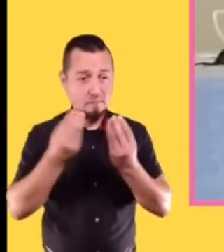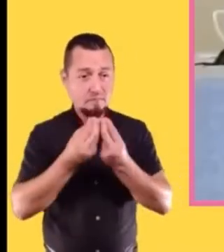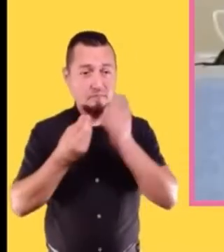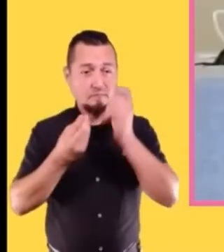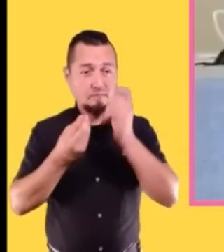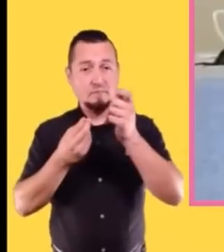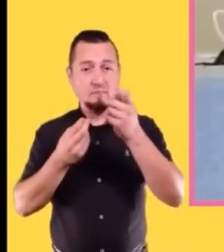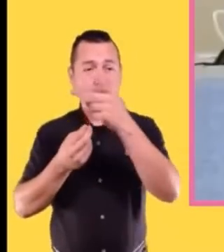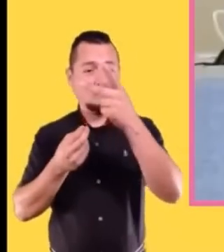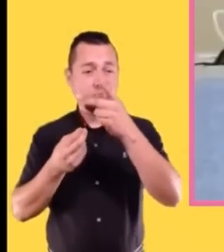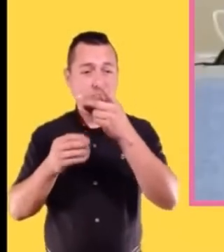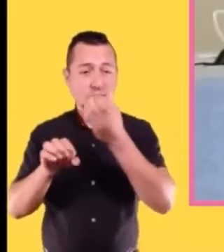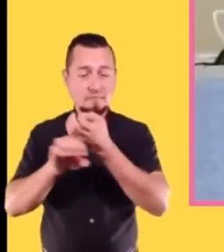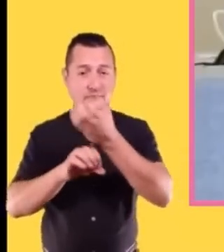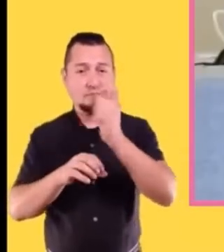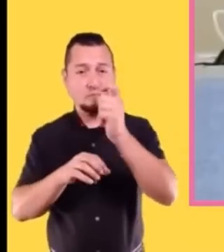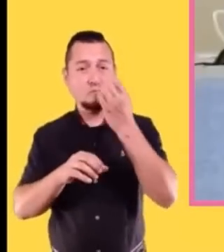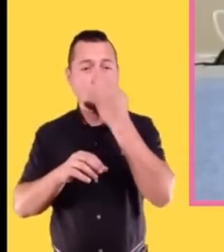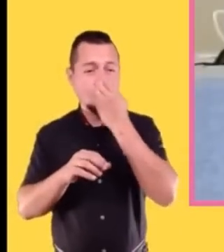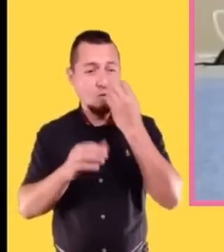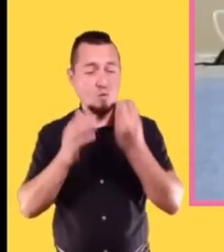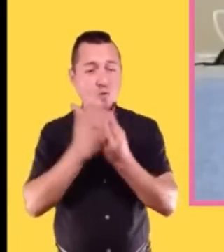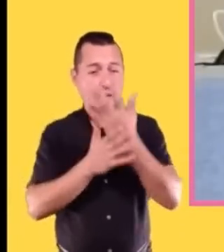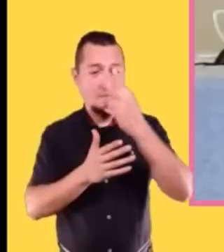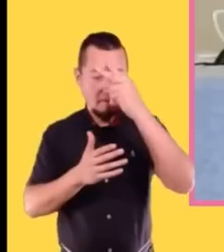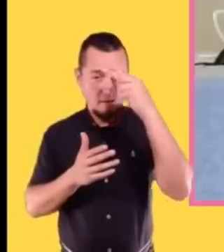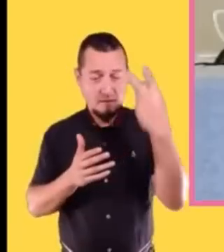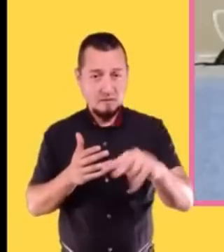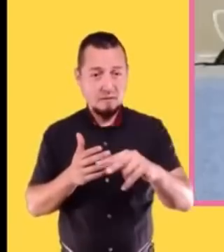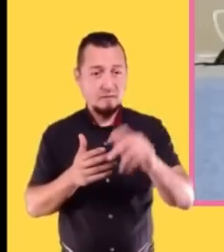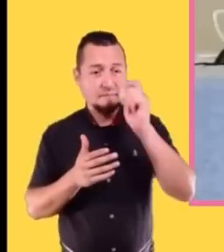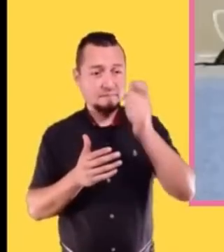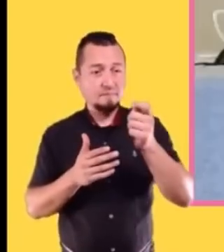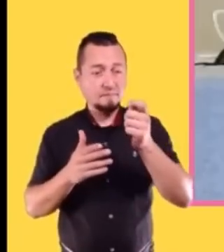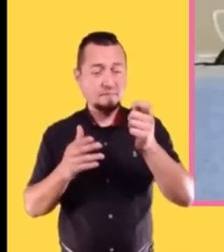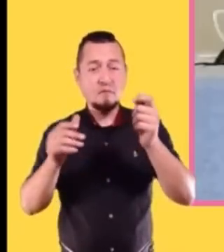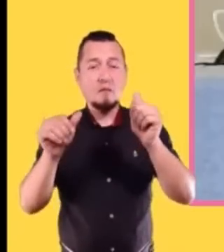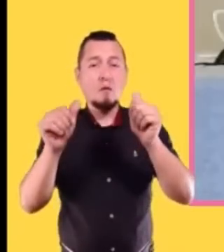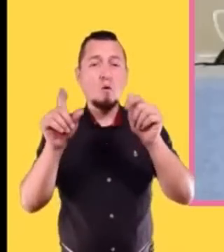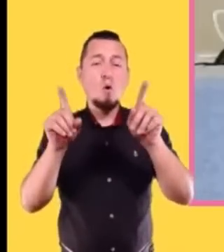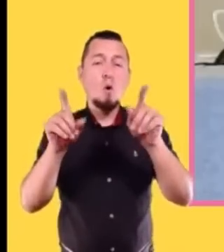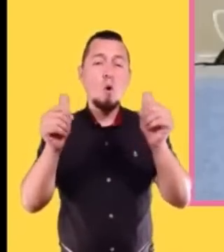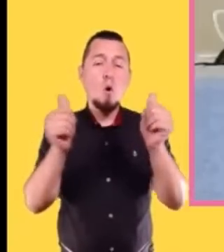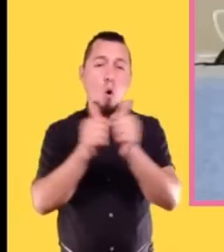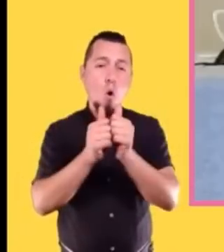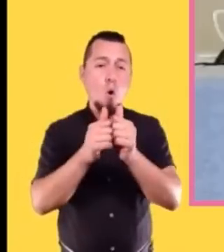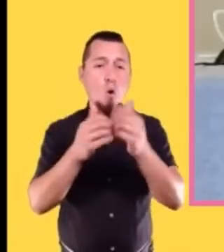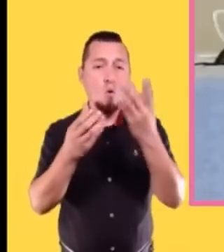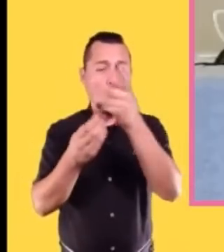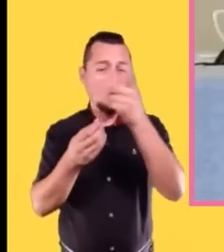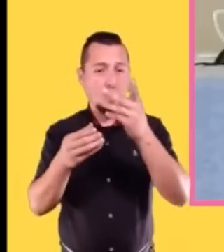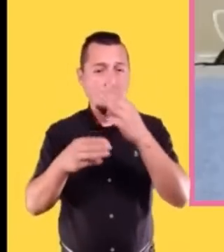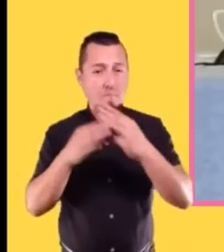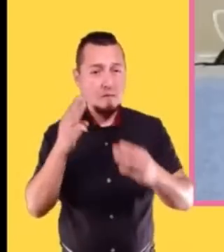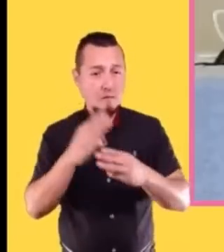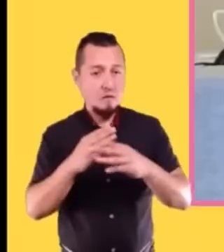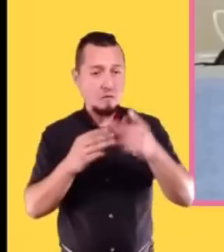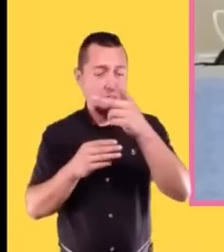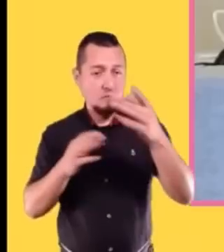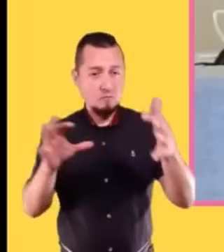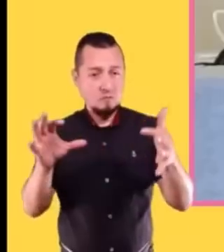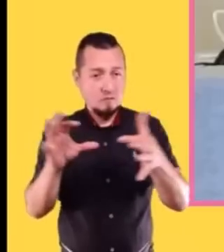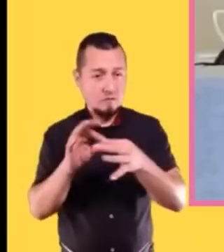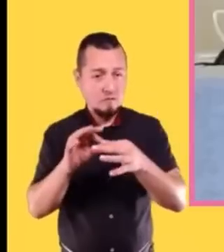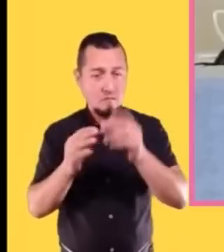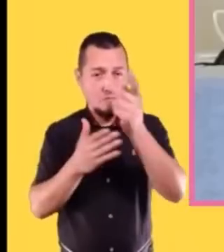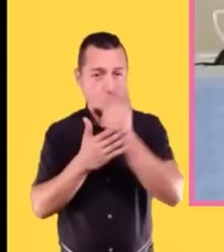Federación, con la nueva escuela mexicana, y a la vez tienen sus propios materiales a través de todo el programa de